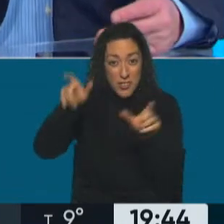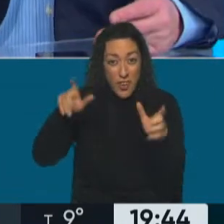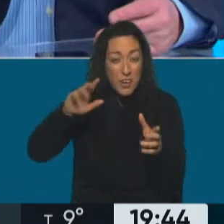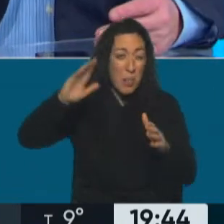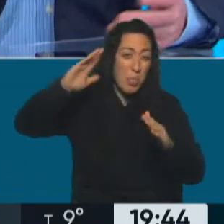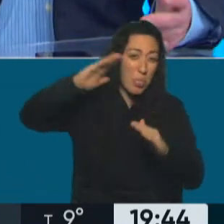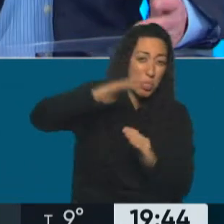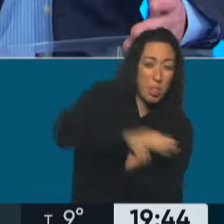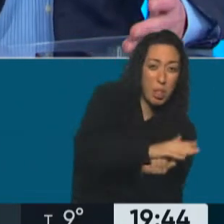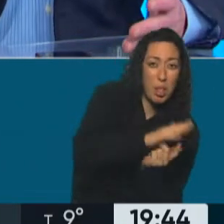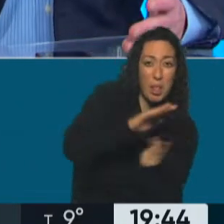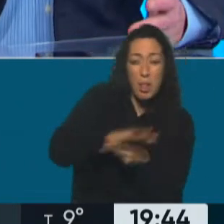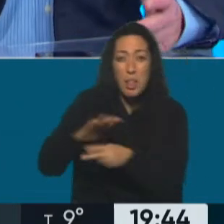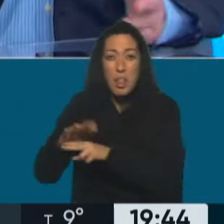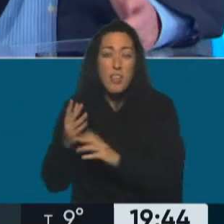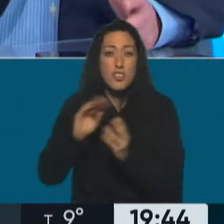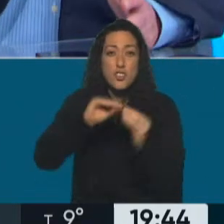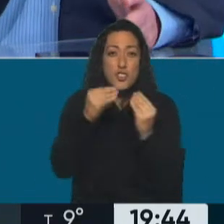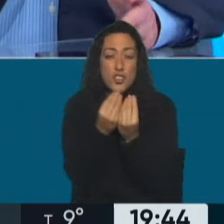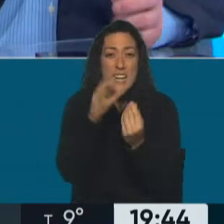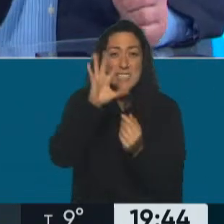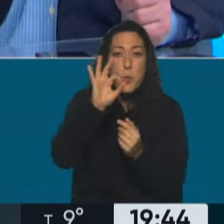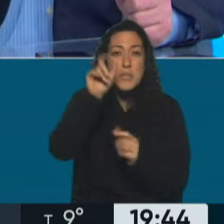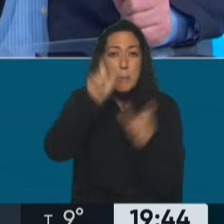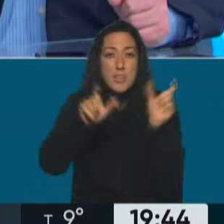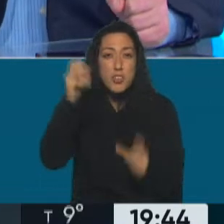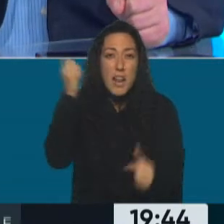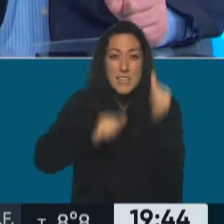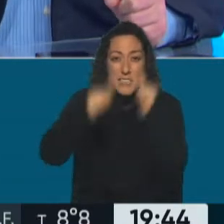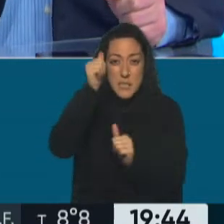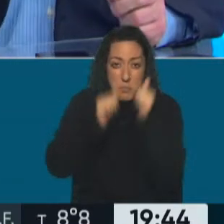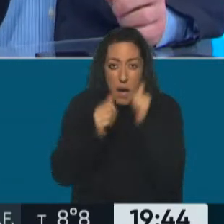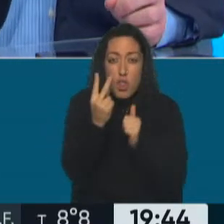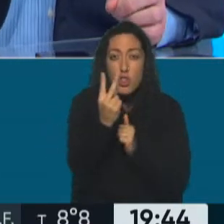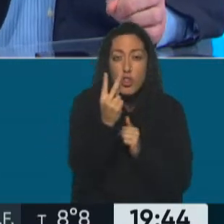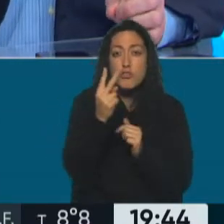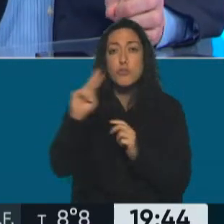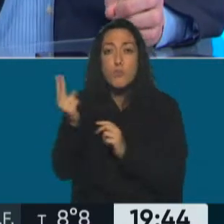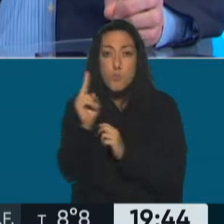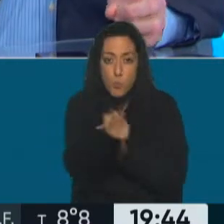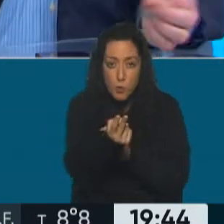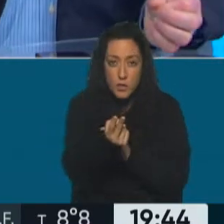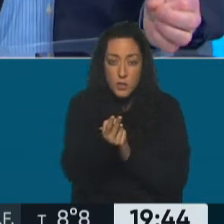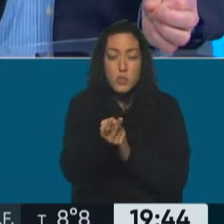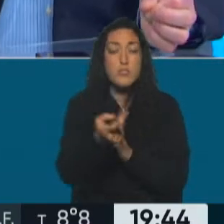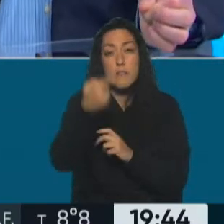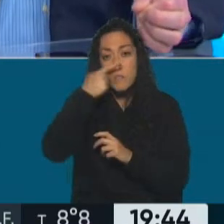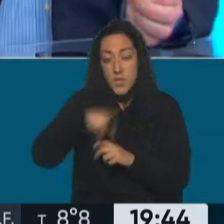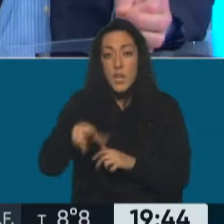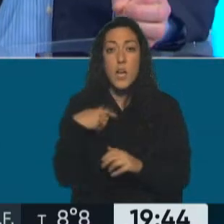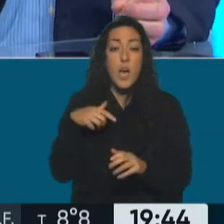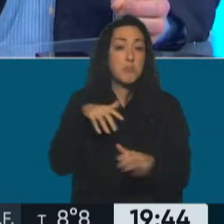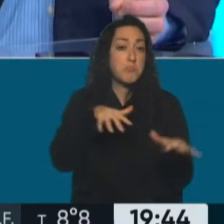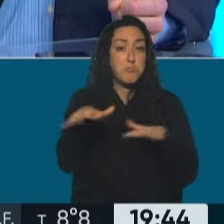aplastó a más de 50 personas dos de esas nombramos al principio se terminaron muerto bueno aquí no ha pasado